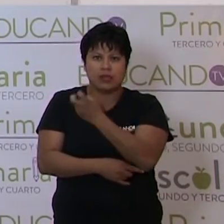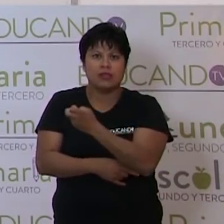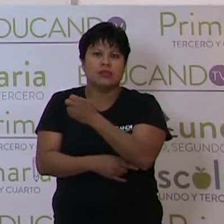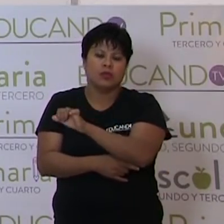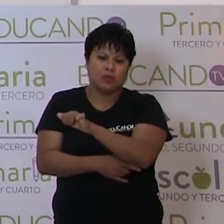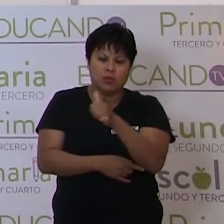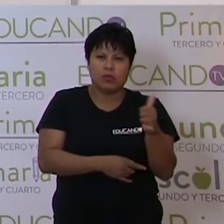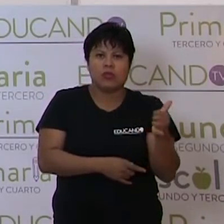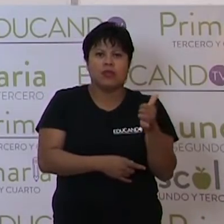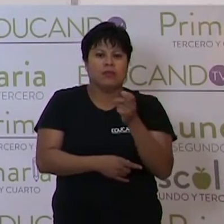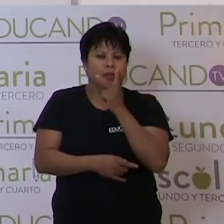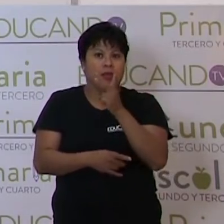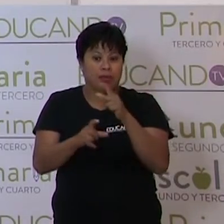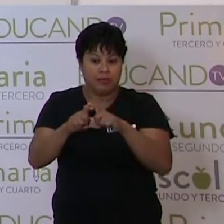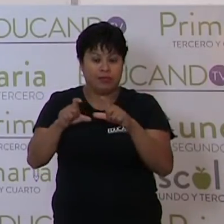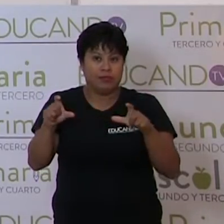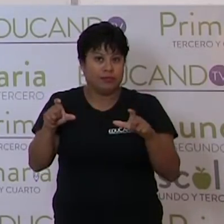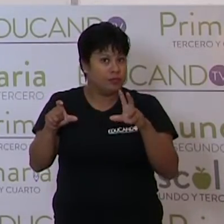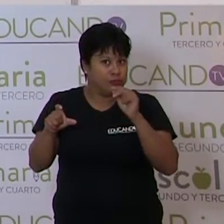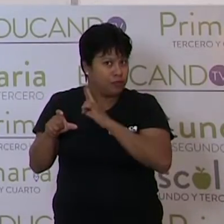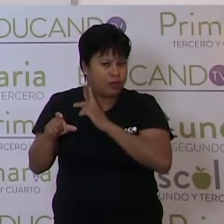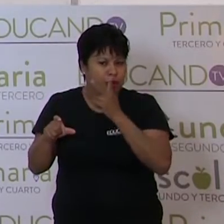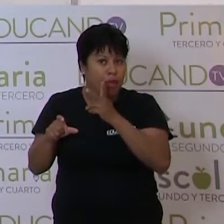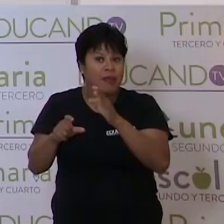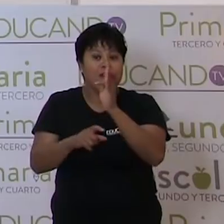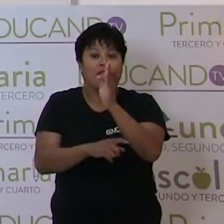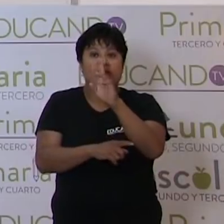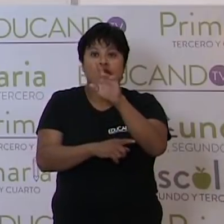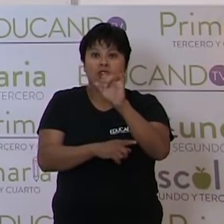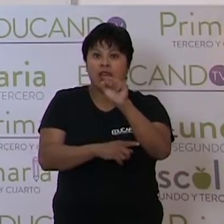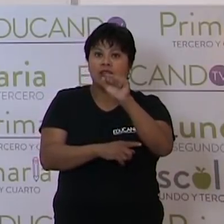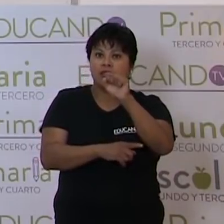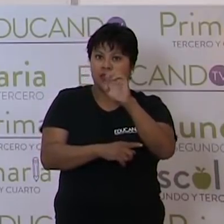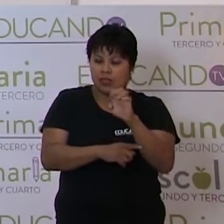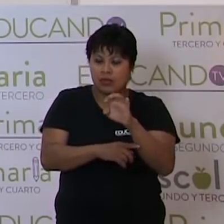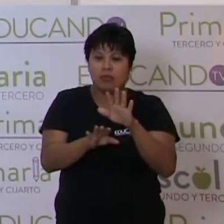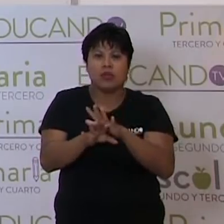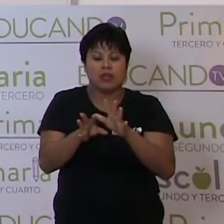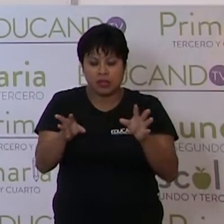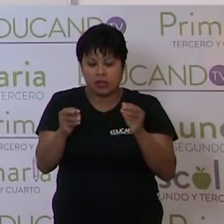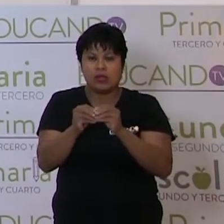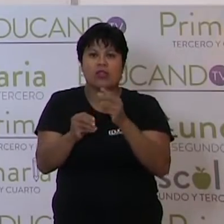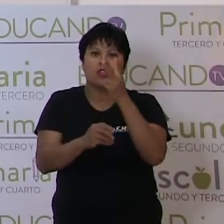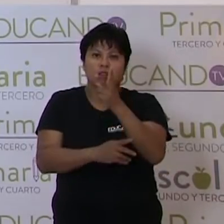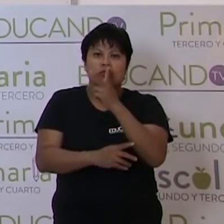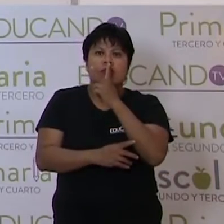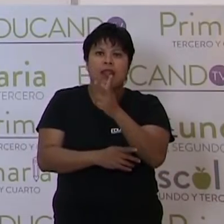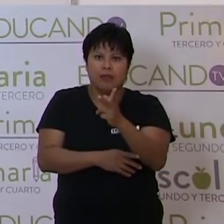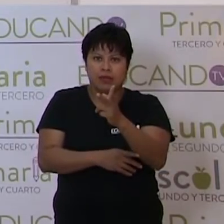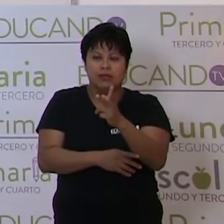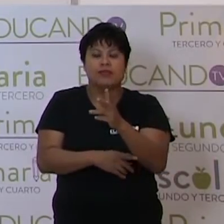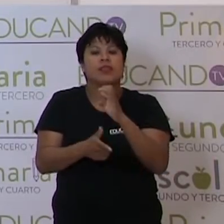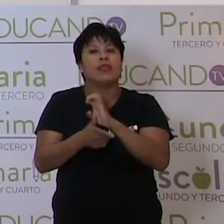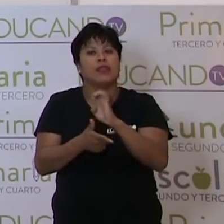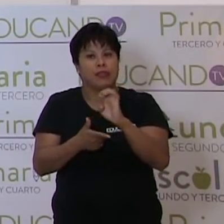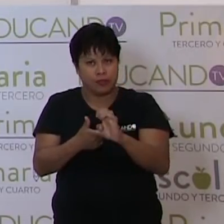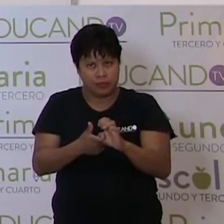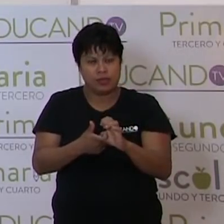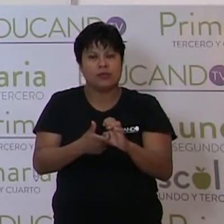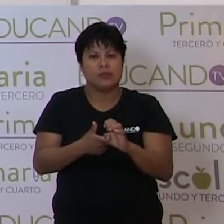otra frase. Ya no es una palabra, es una frase porque está compuesta de dos palabras.